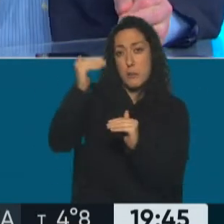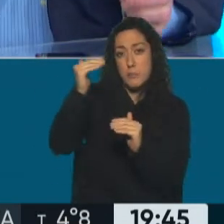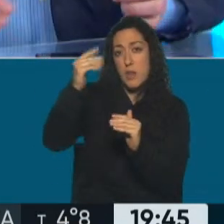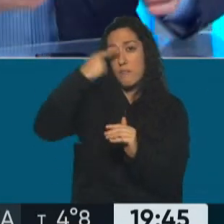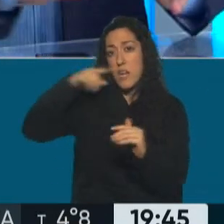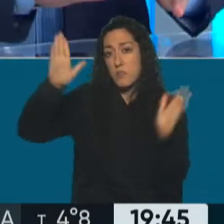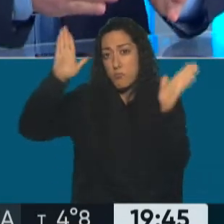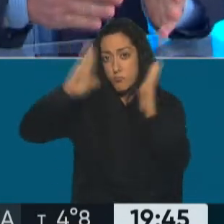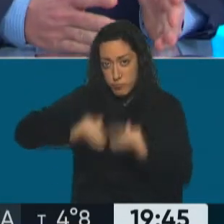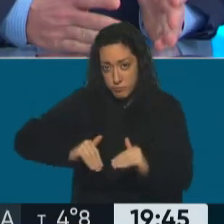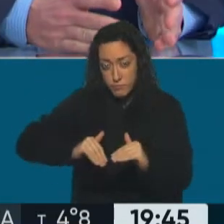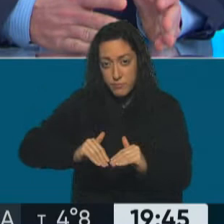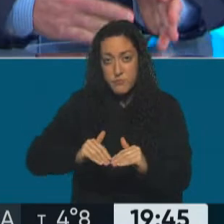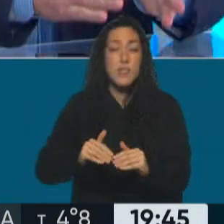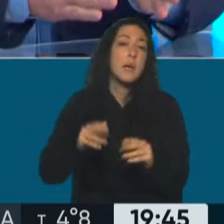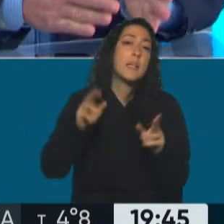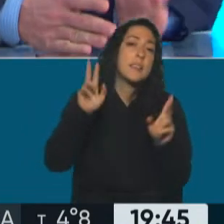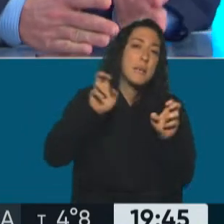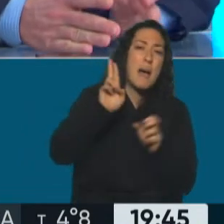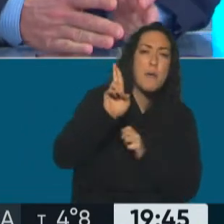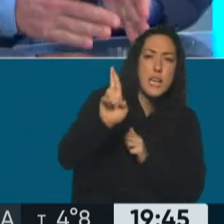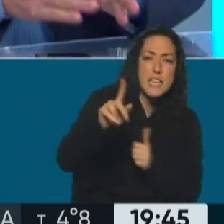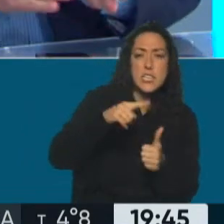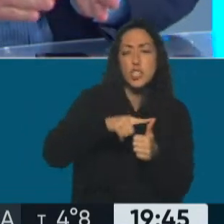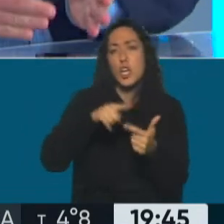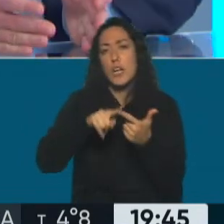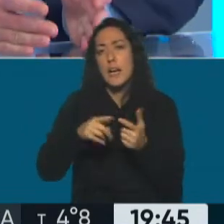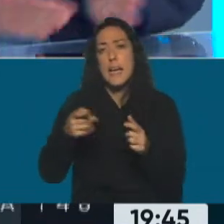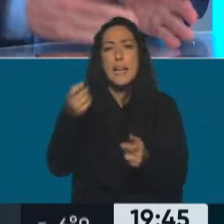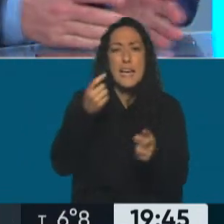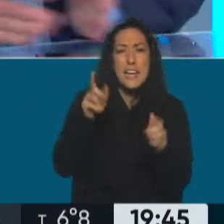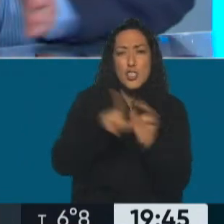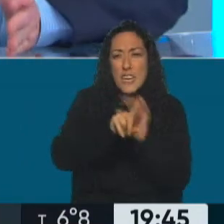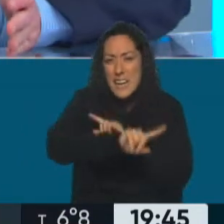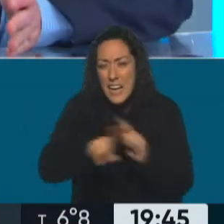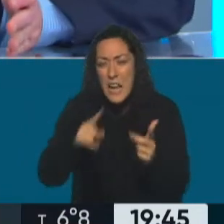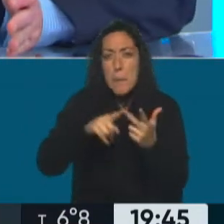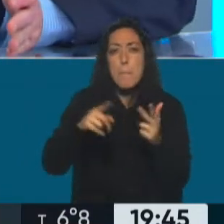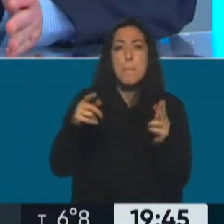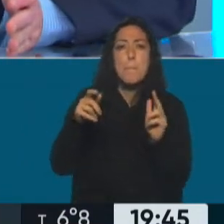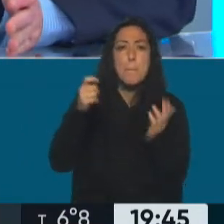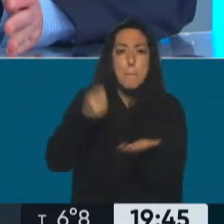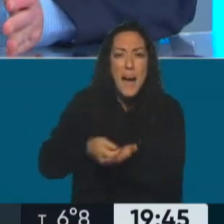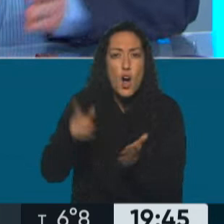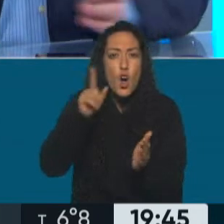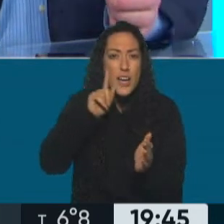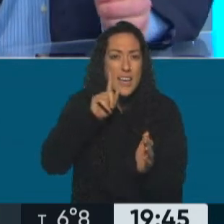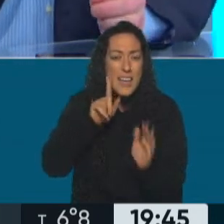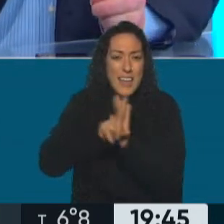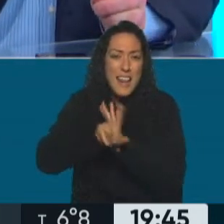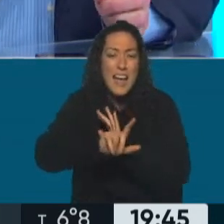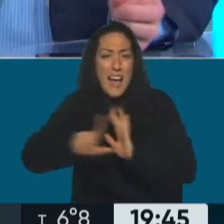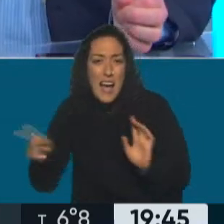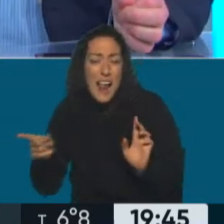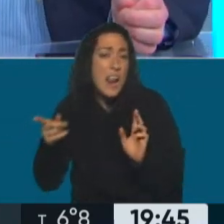y se cayó toda la parte de la habilitación si hubo irregularidades y hubo pagos ilegales todo eso el tribunal lo descarto y sólo